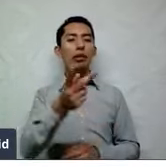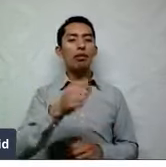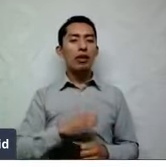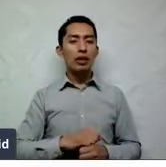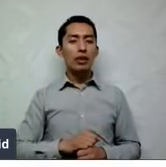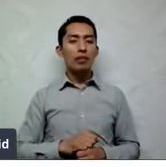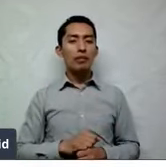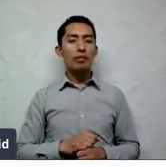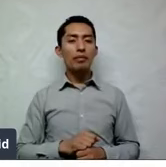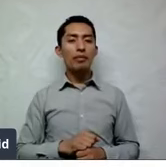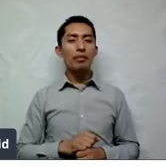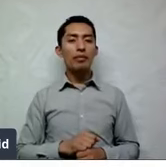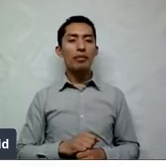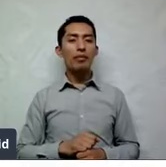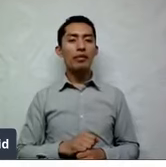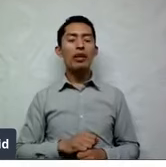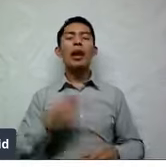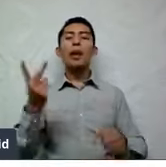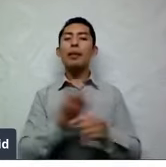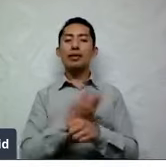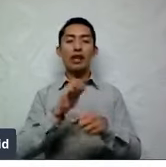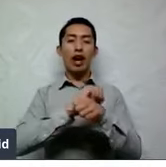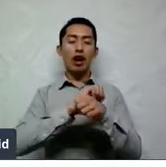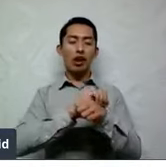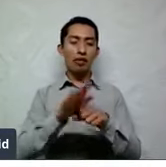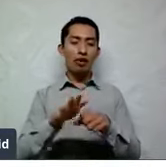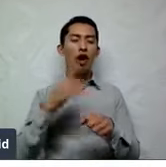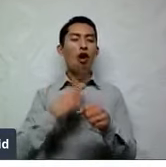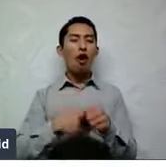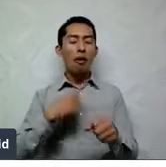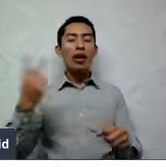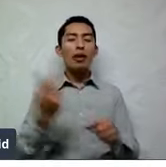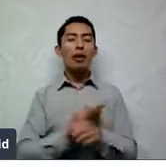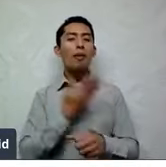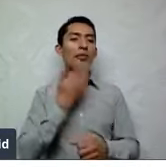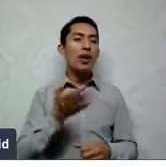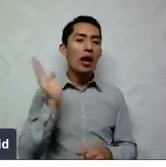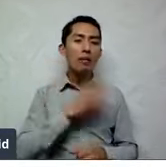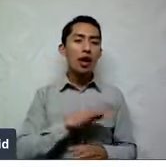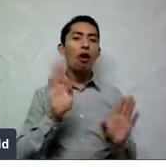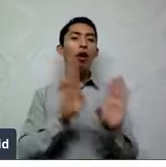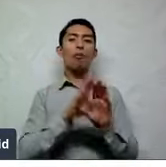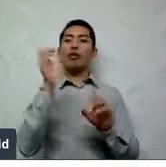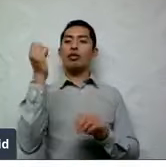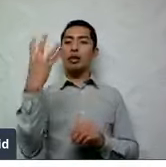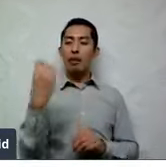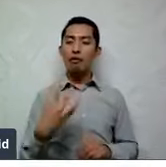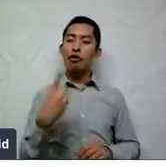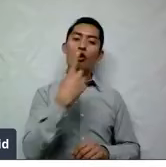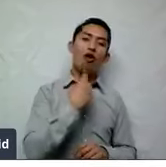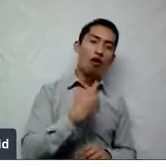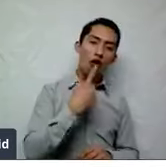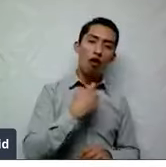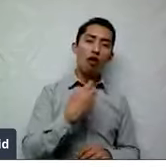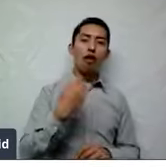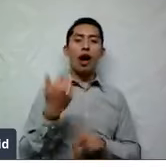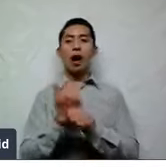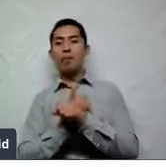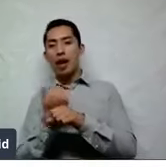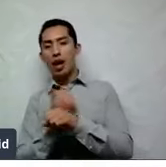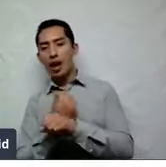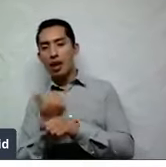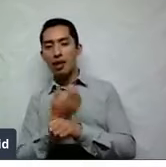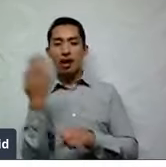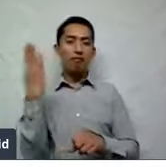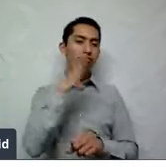¿En qué estatus estamos hoy con el COVID? Que ya, yo ya no entiendo, doctor. Regresamos a rojo, nos quedamos en amarillo. ¿Qué